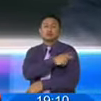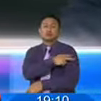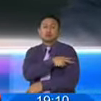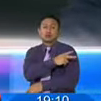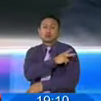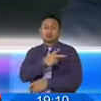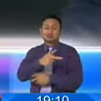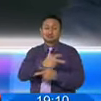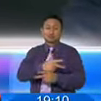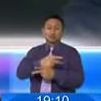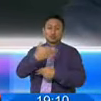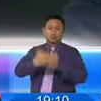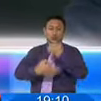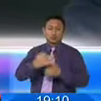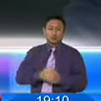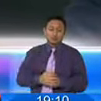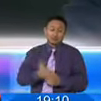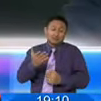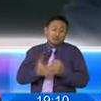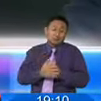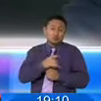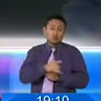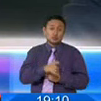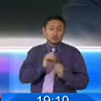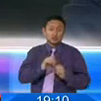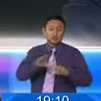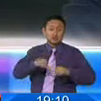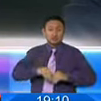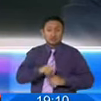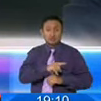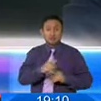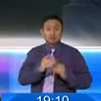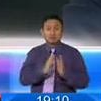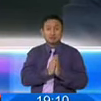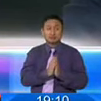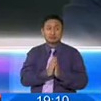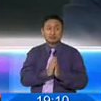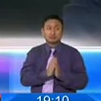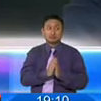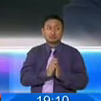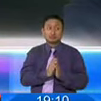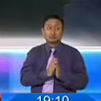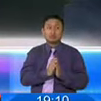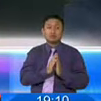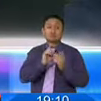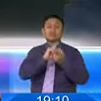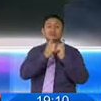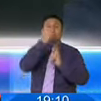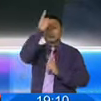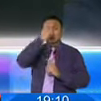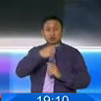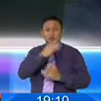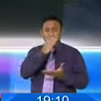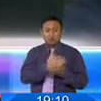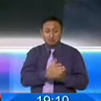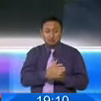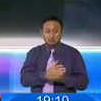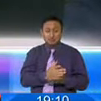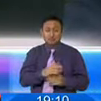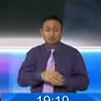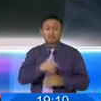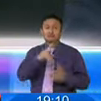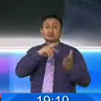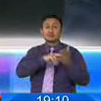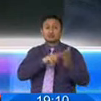de la Judicatura que en caso de asumir las medidas cautelares expedidas dentro de la acción de protección se considerará incumplimiento